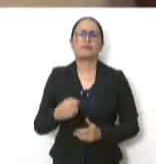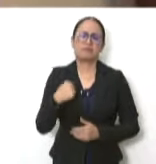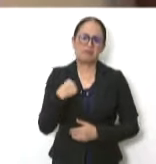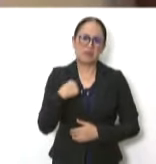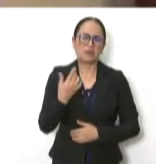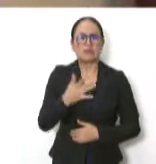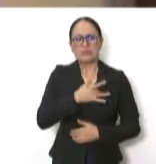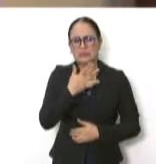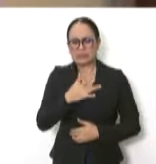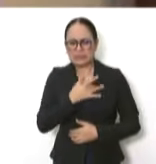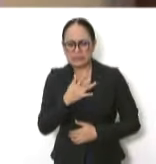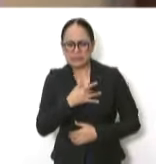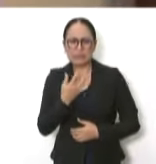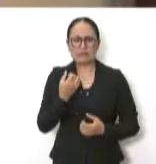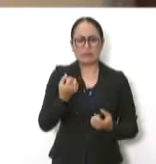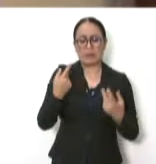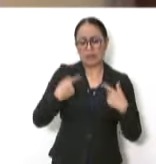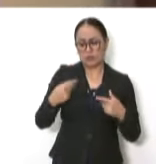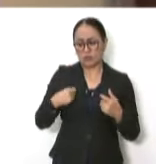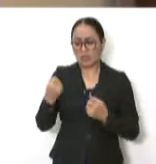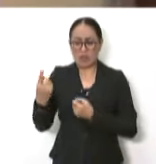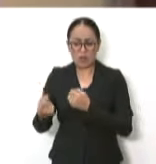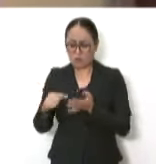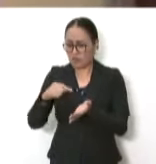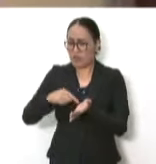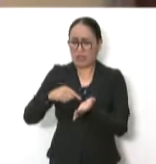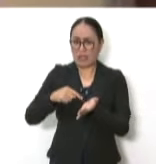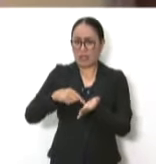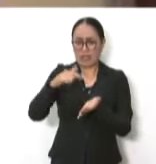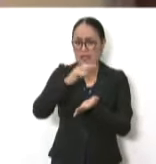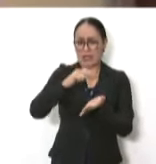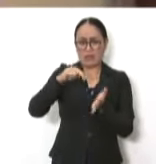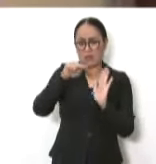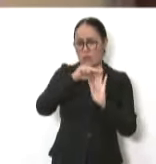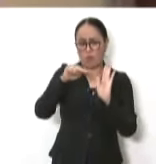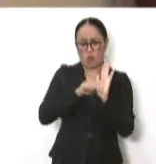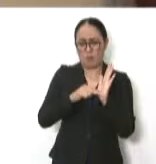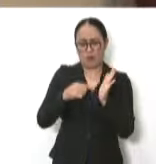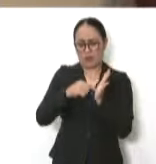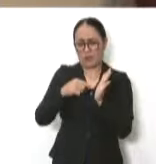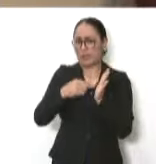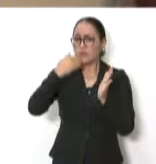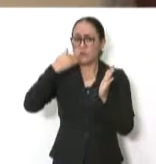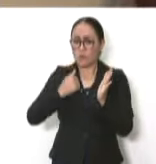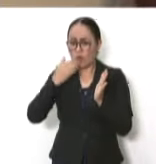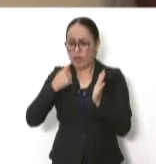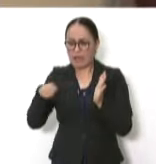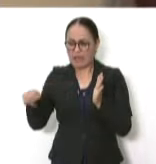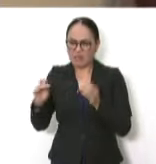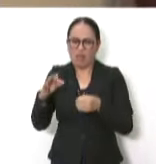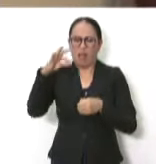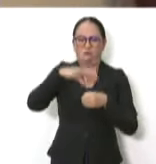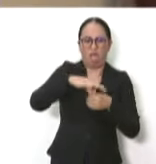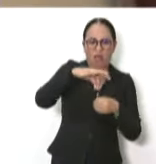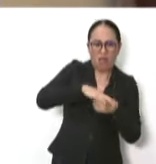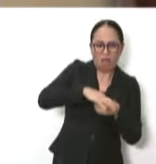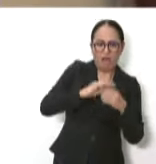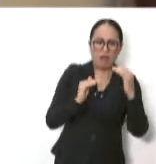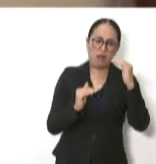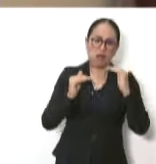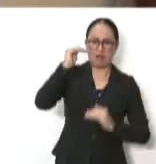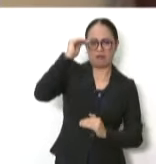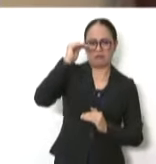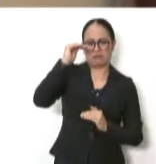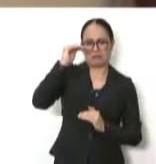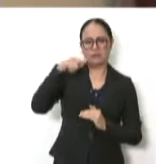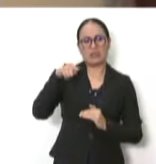u omiten entes que no se encuentren previstos en la norma general, se podría incidir en el ejercicio de